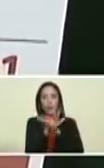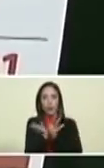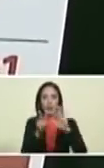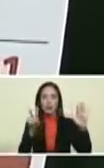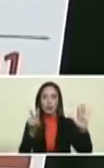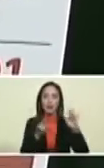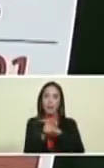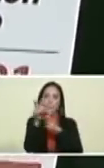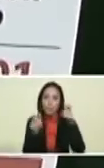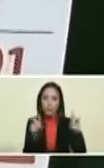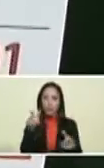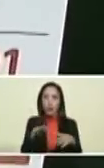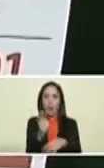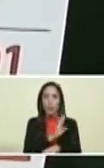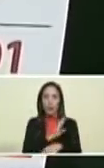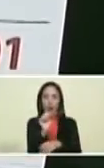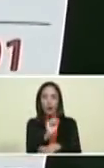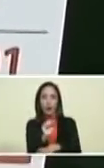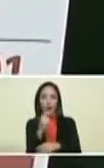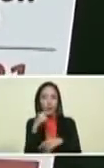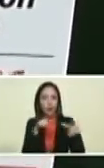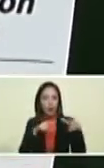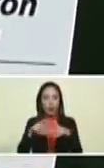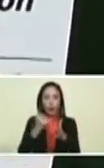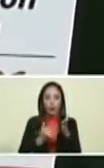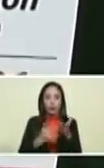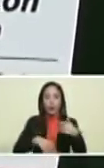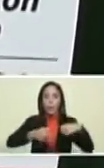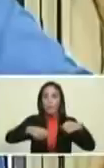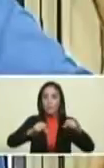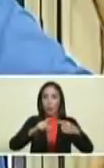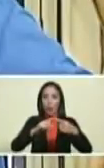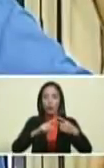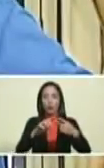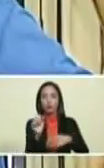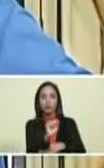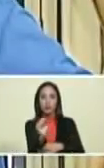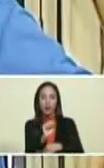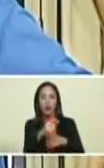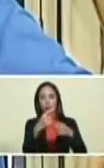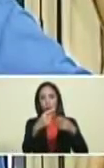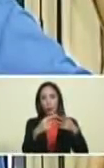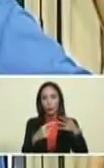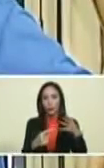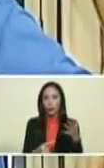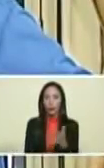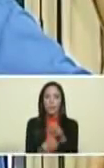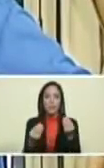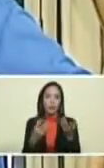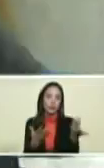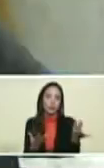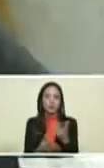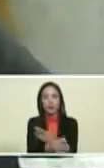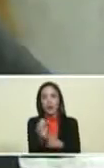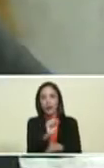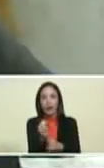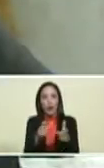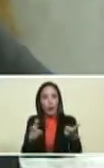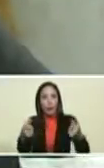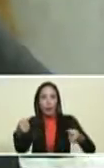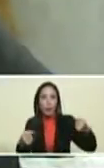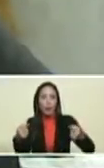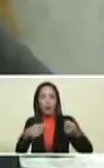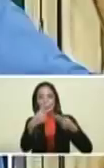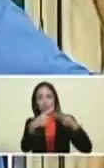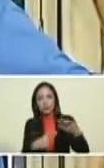3.385.837 vehículos automotores. Aquí hay motos, carros por puesto, carritos, carrotes, camionetas, de